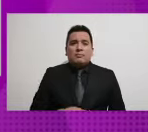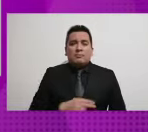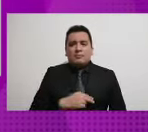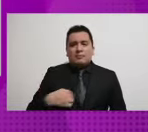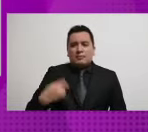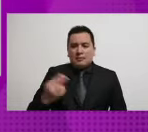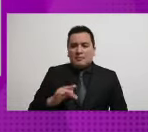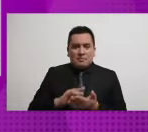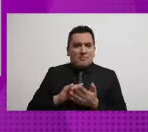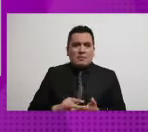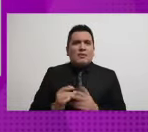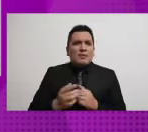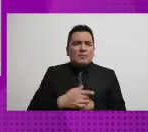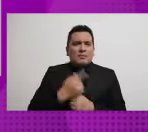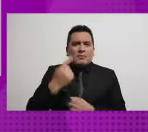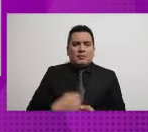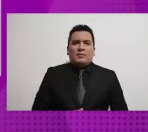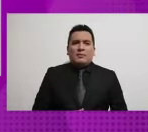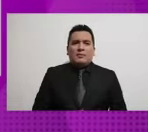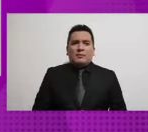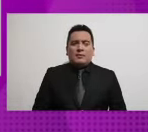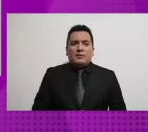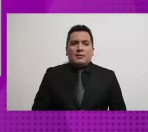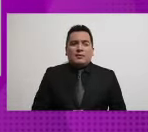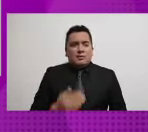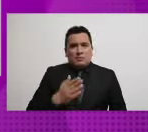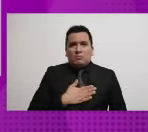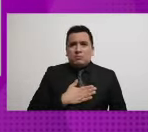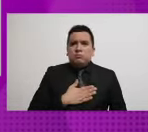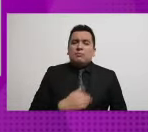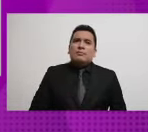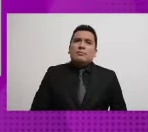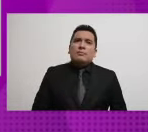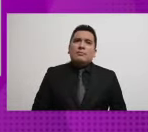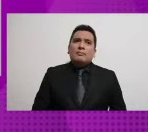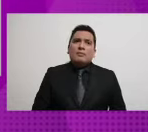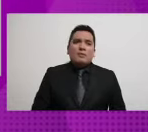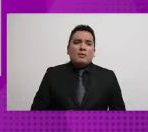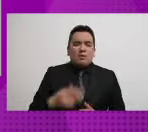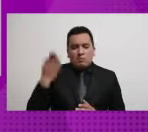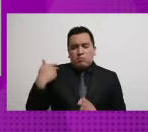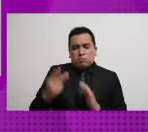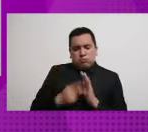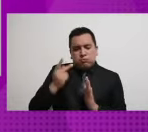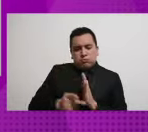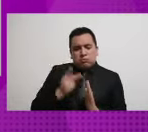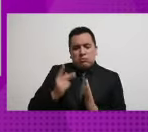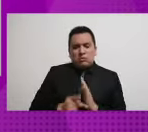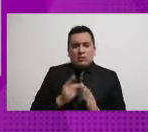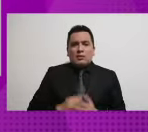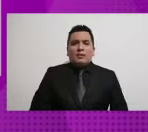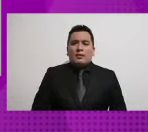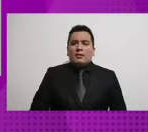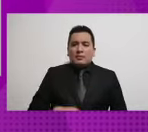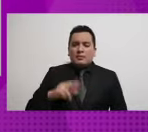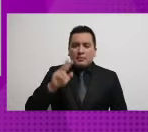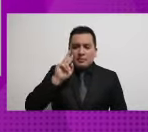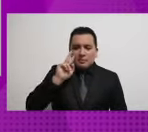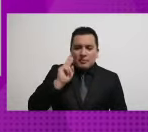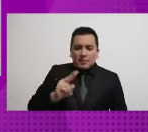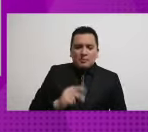y tendremos que estar con ellos, porque yo ya he tenido varias experiencias donde